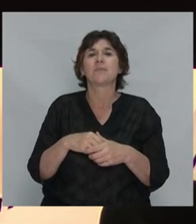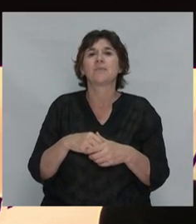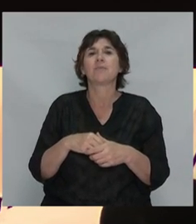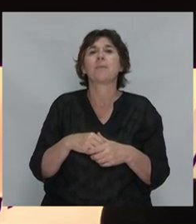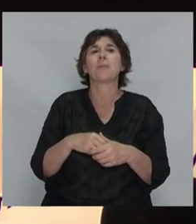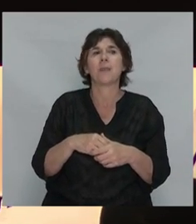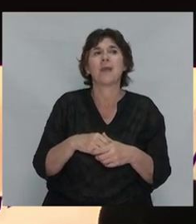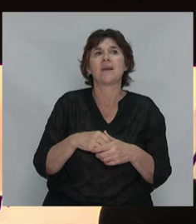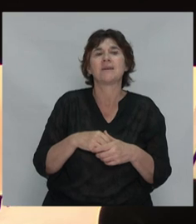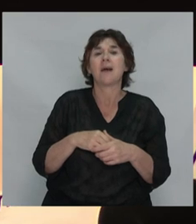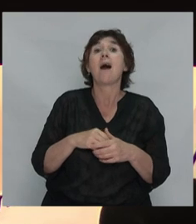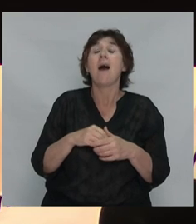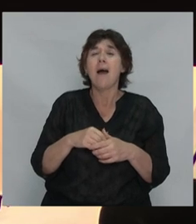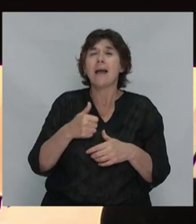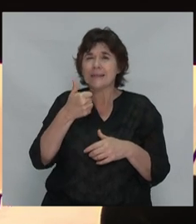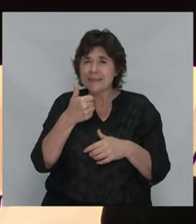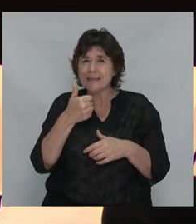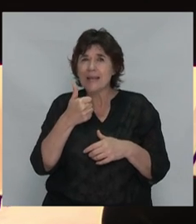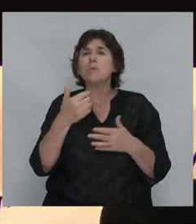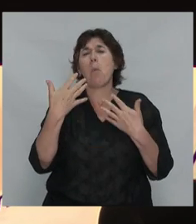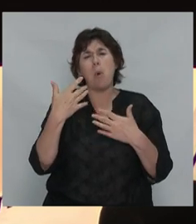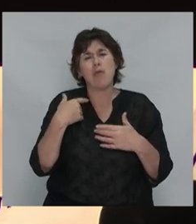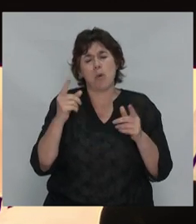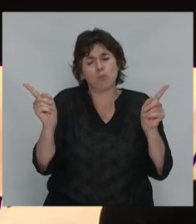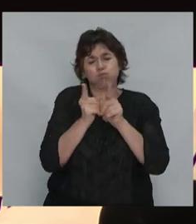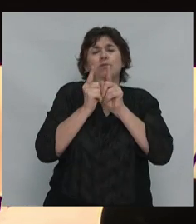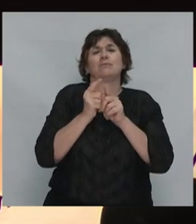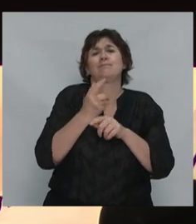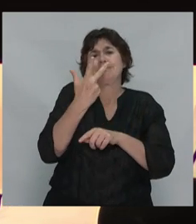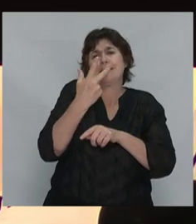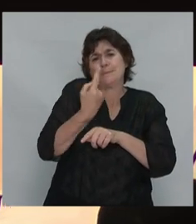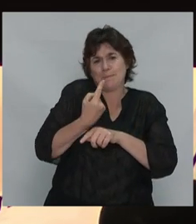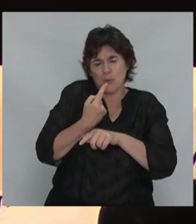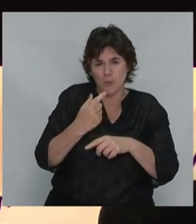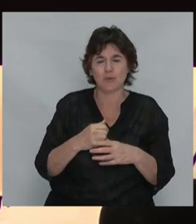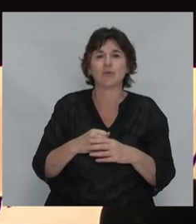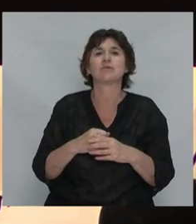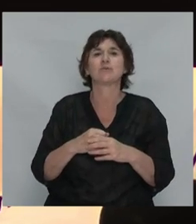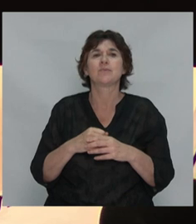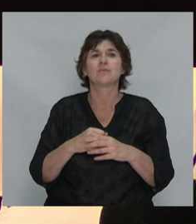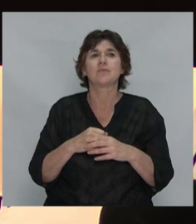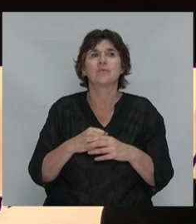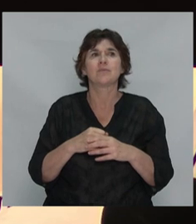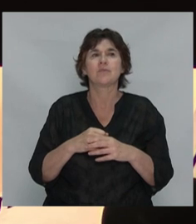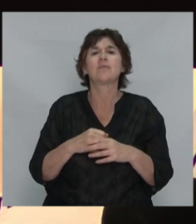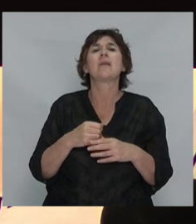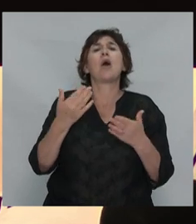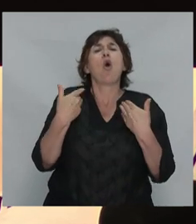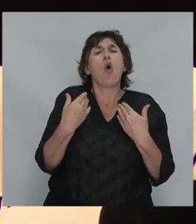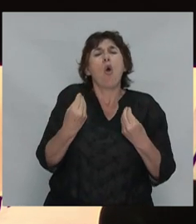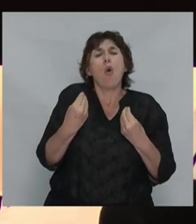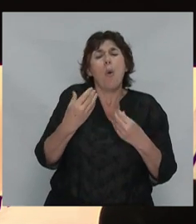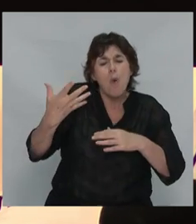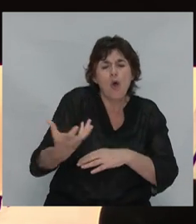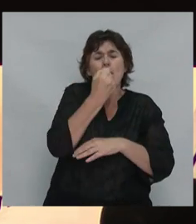tres la guerra jurídica que vivimos en américa latina' creo que para reemplazar la democracia